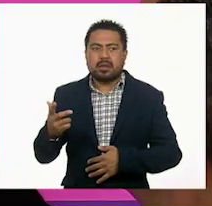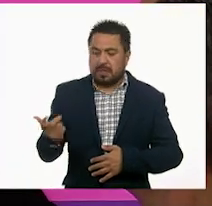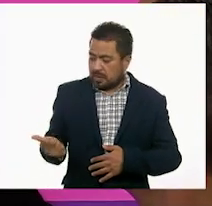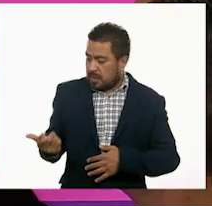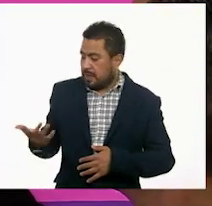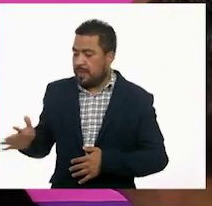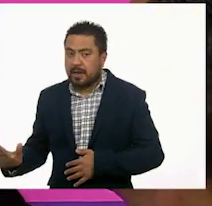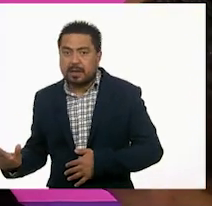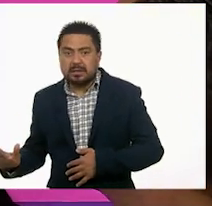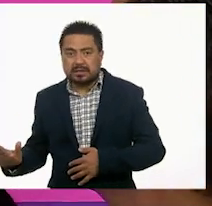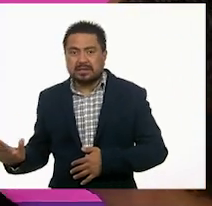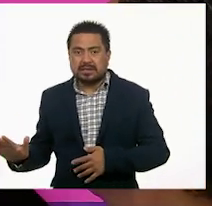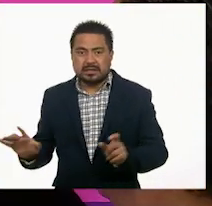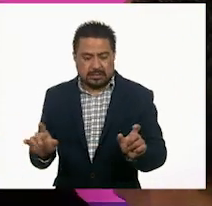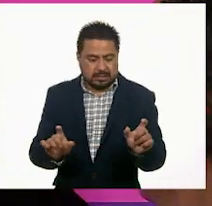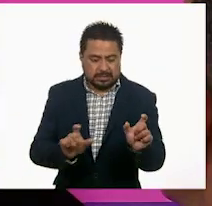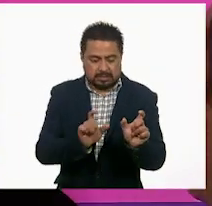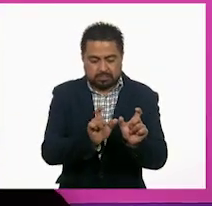10.